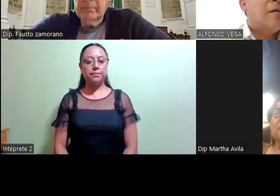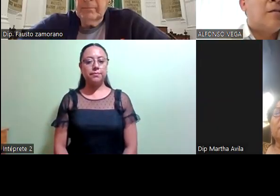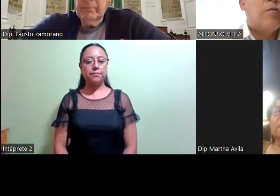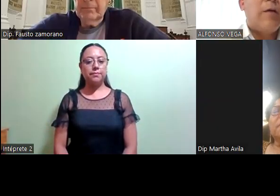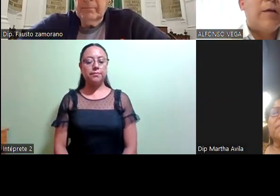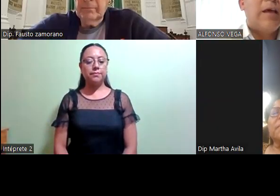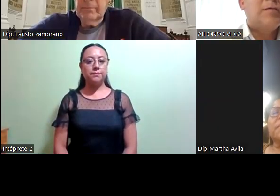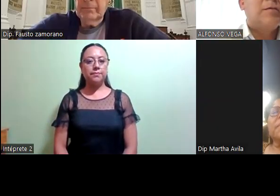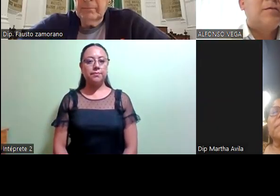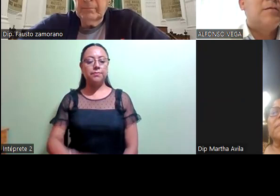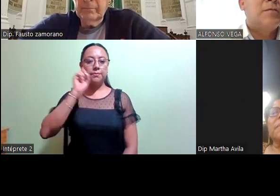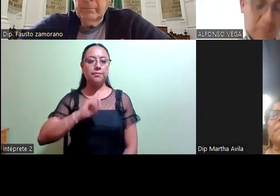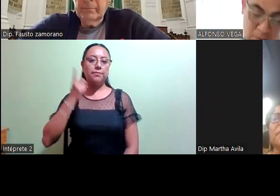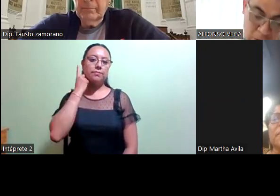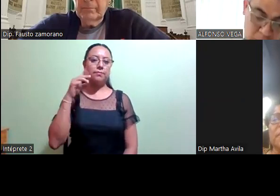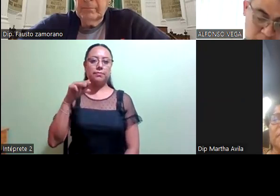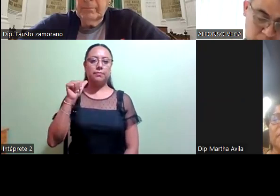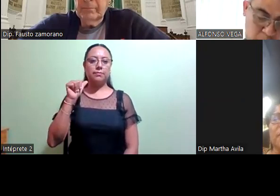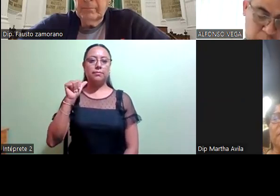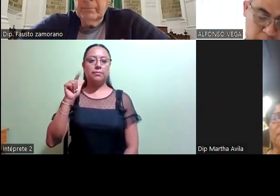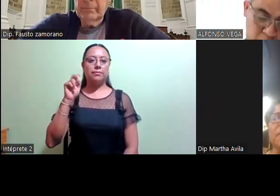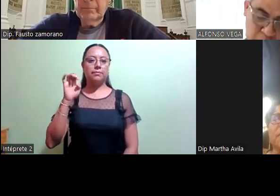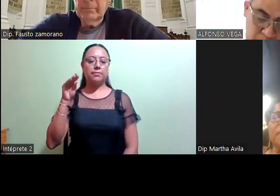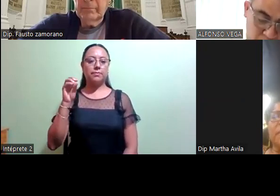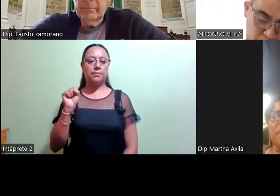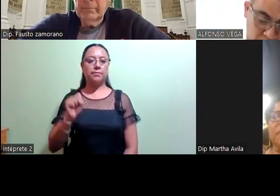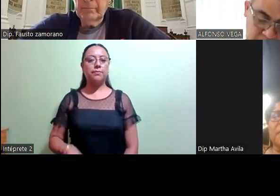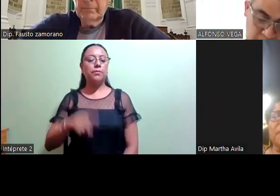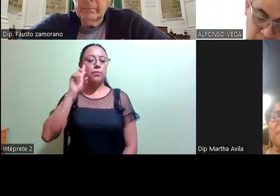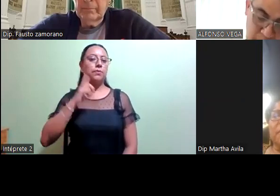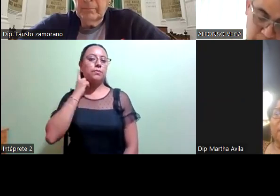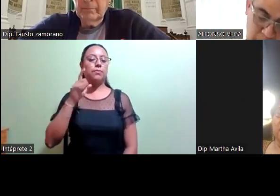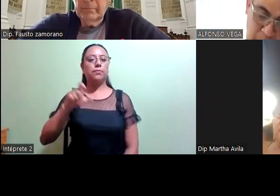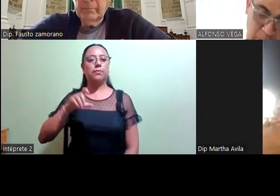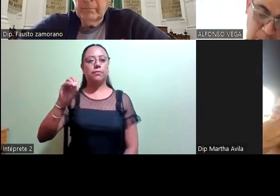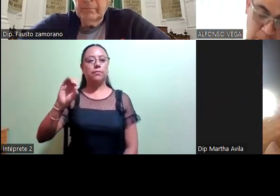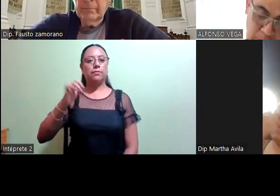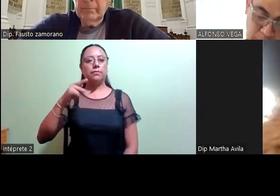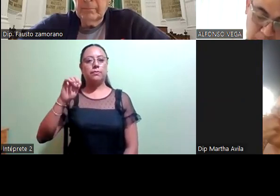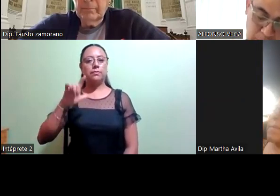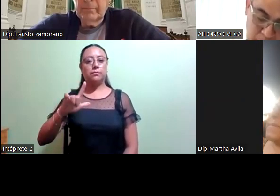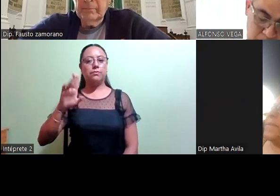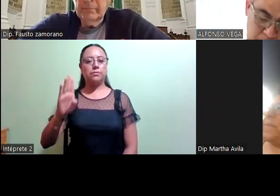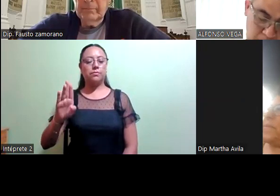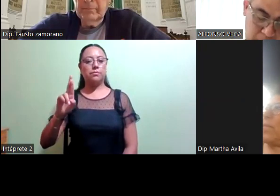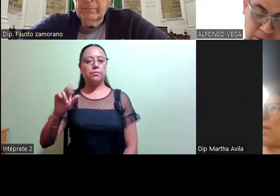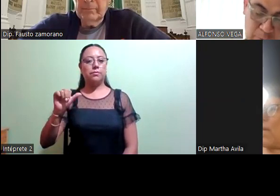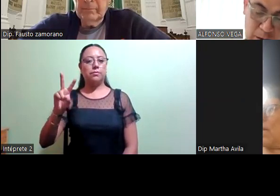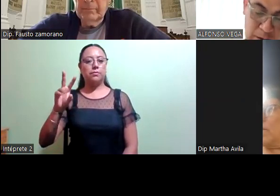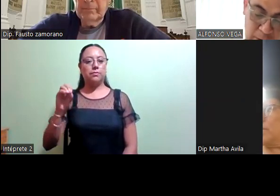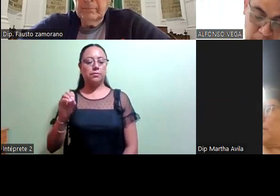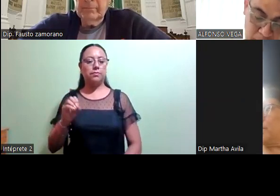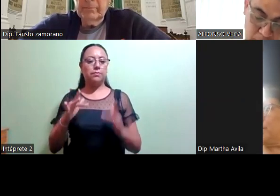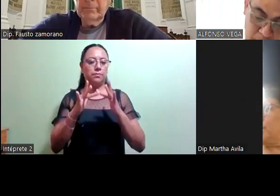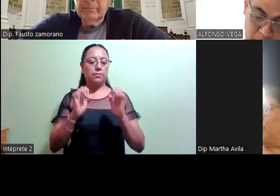Diputada Mateos. Diputada Xochitl Bravo Espinosa. Xochitl Bravo, presente. Gracias,